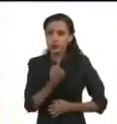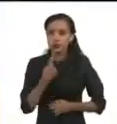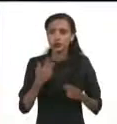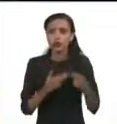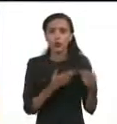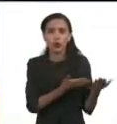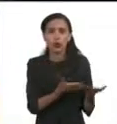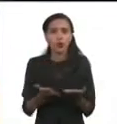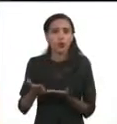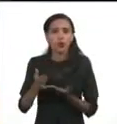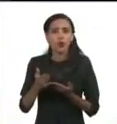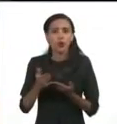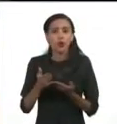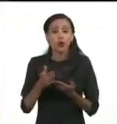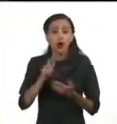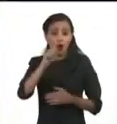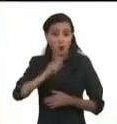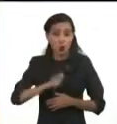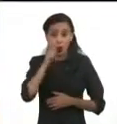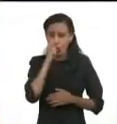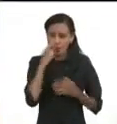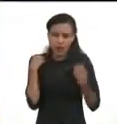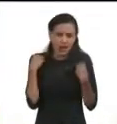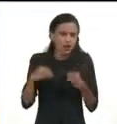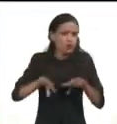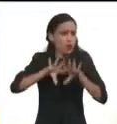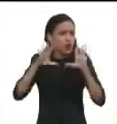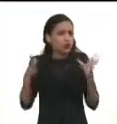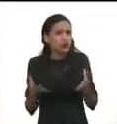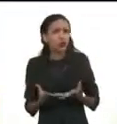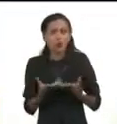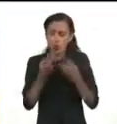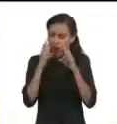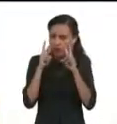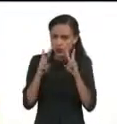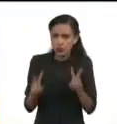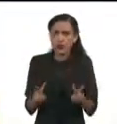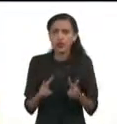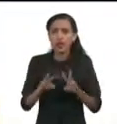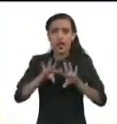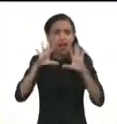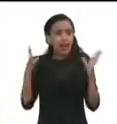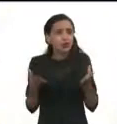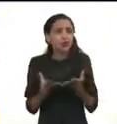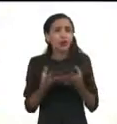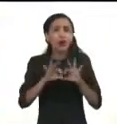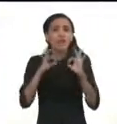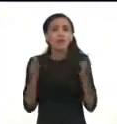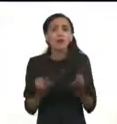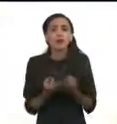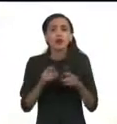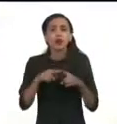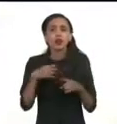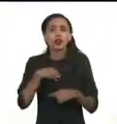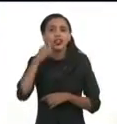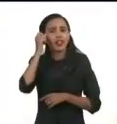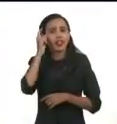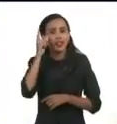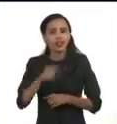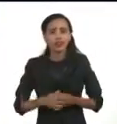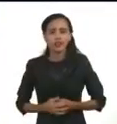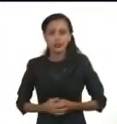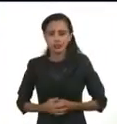hombre que renunció a todo, renunció a su vida, renunció a su familia, a todo por un ideal. Vinimos